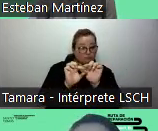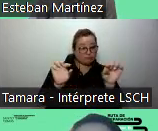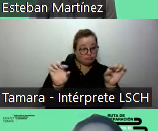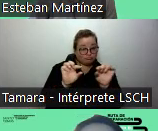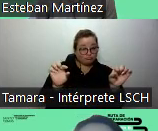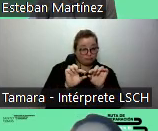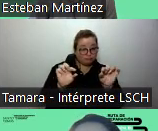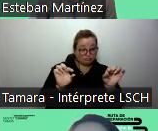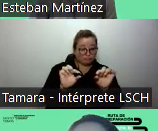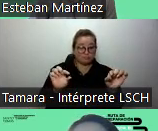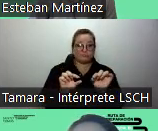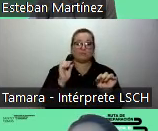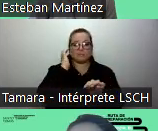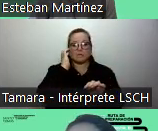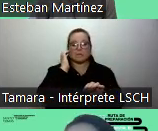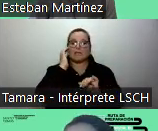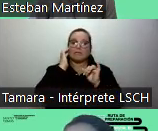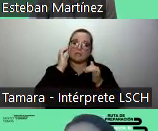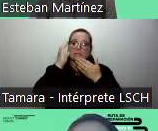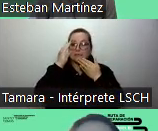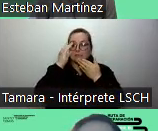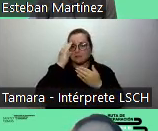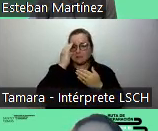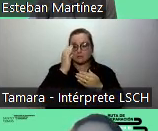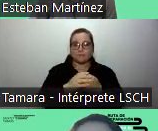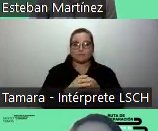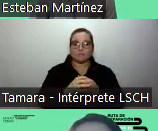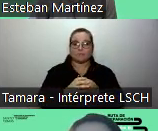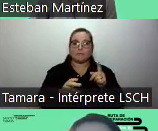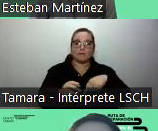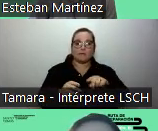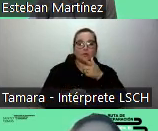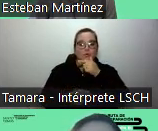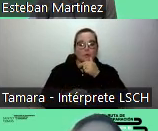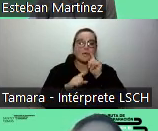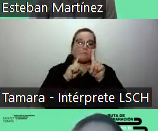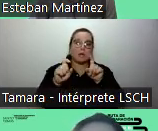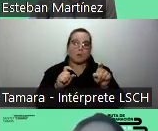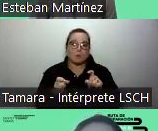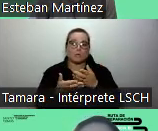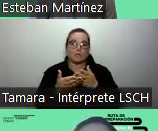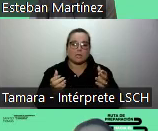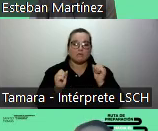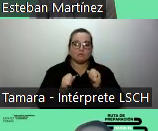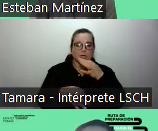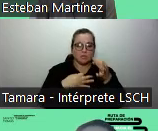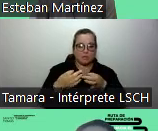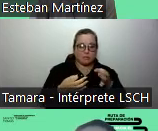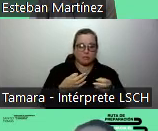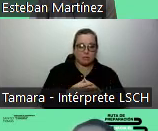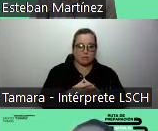santotomas.cl y e resolveremos todas sus dudas y comentarios que tengan al